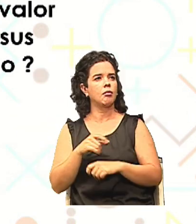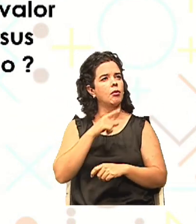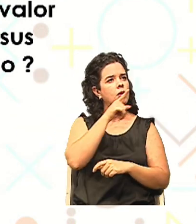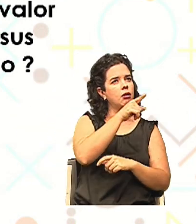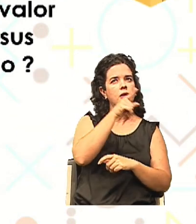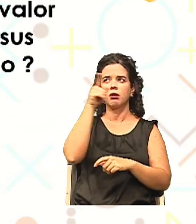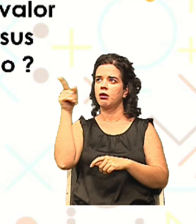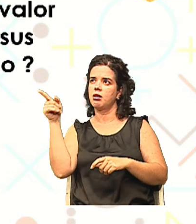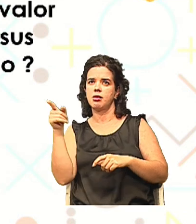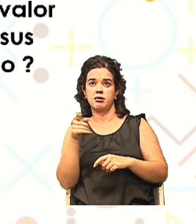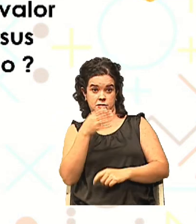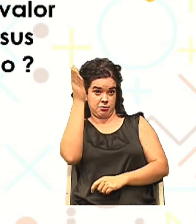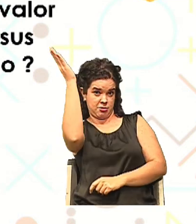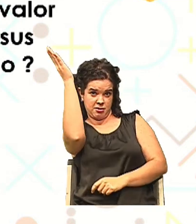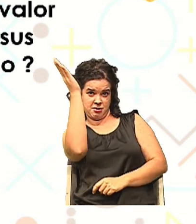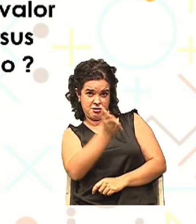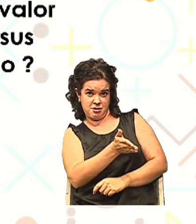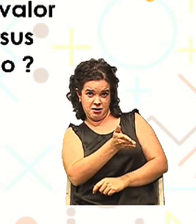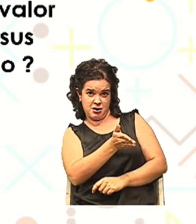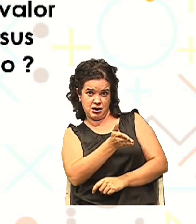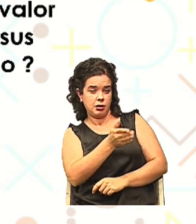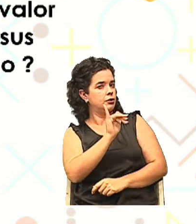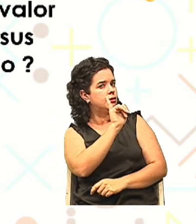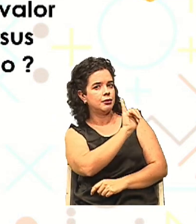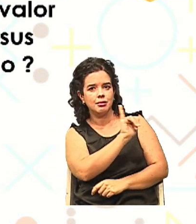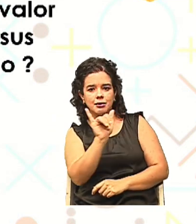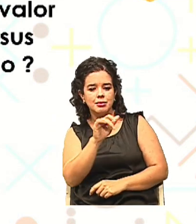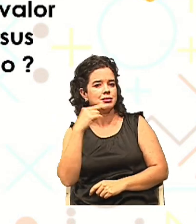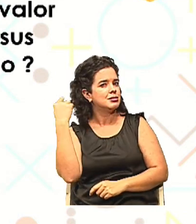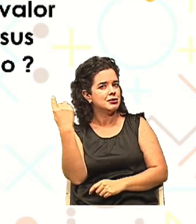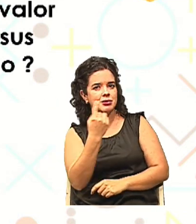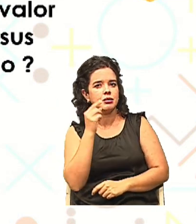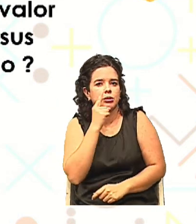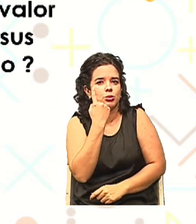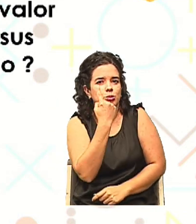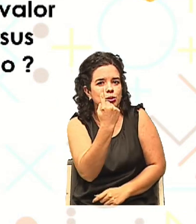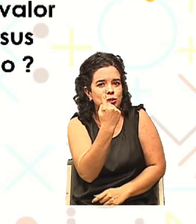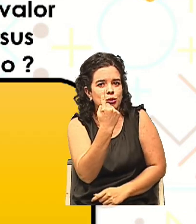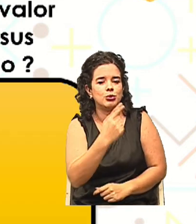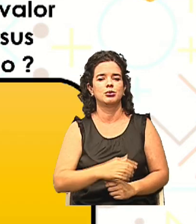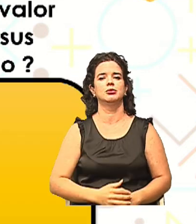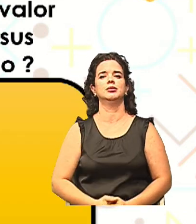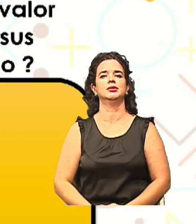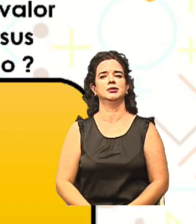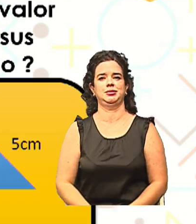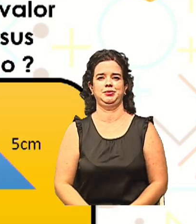de semejanza entre sus lados siempre corresponde a 1?